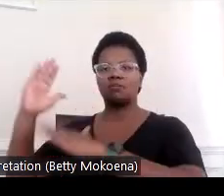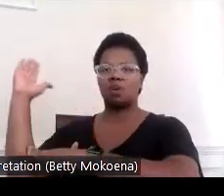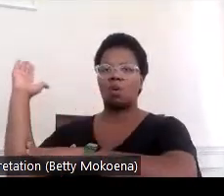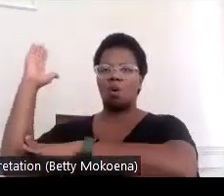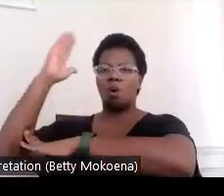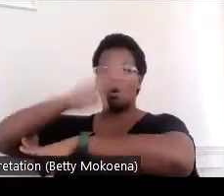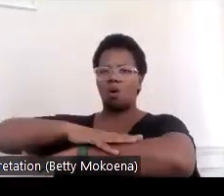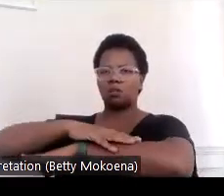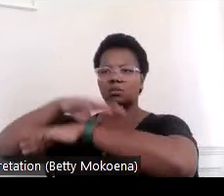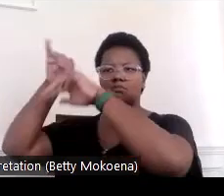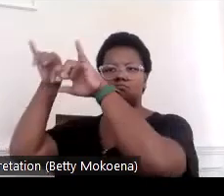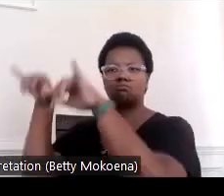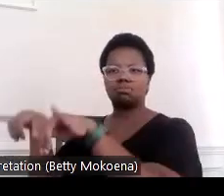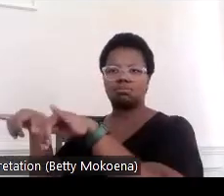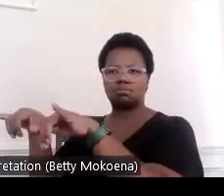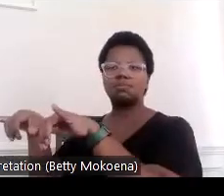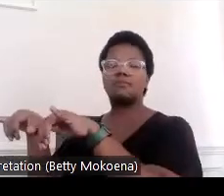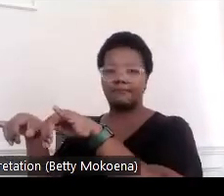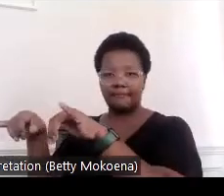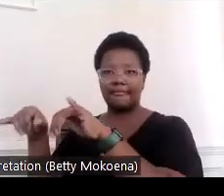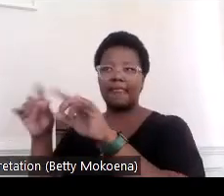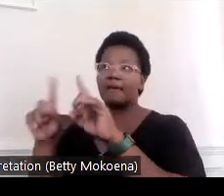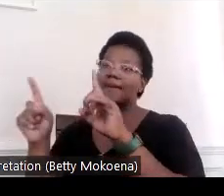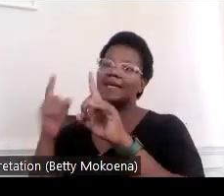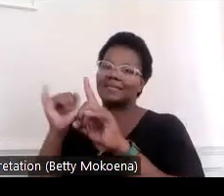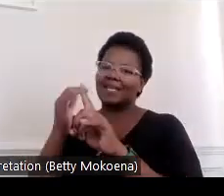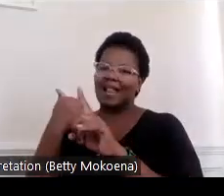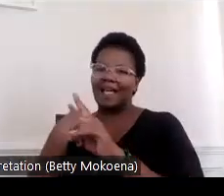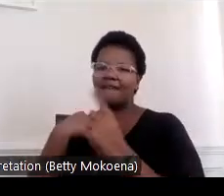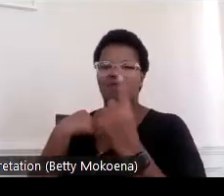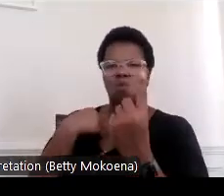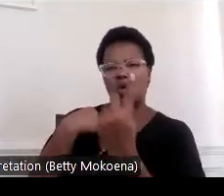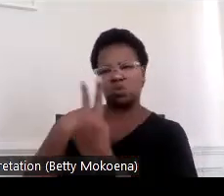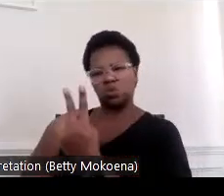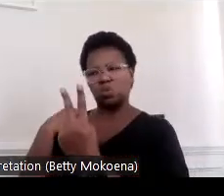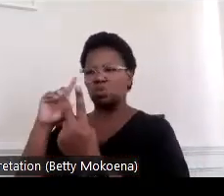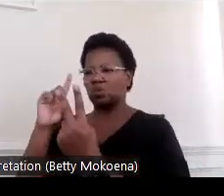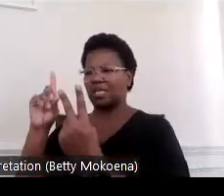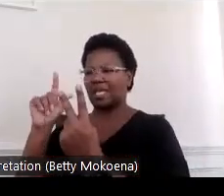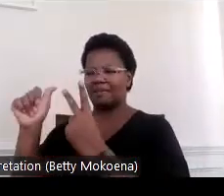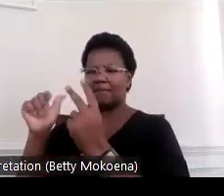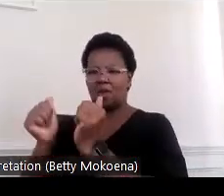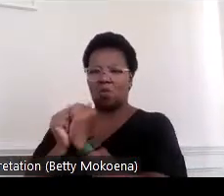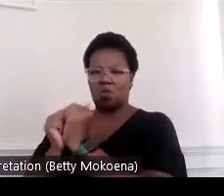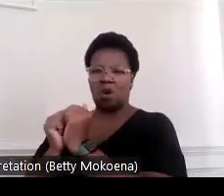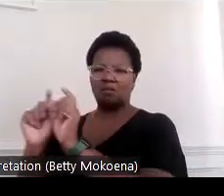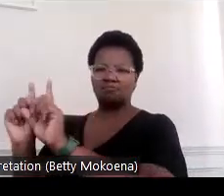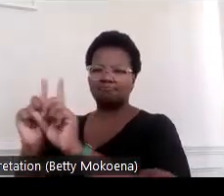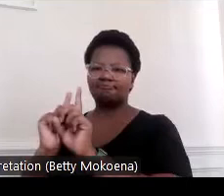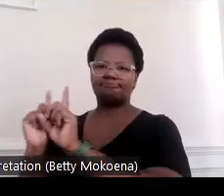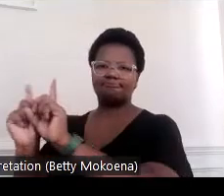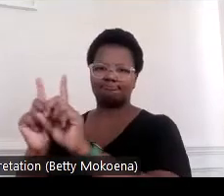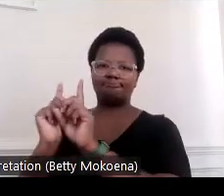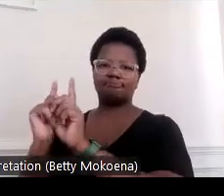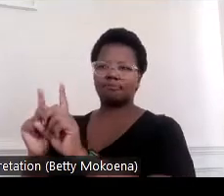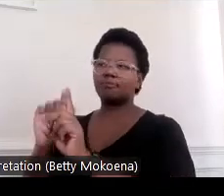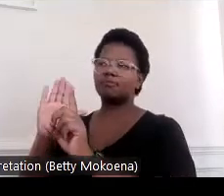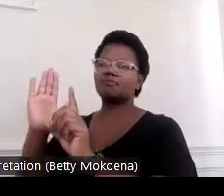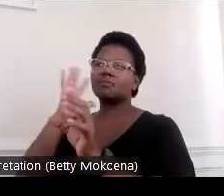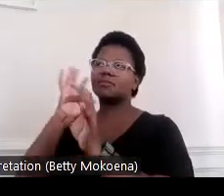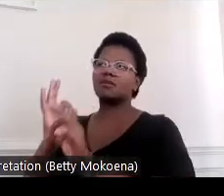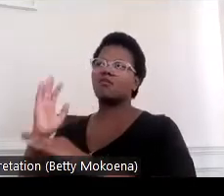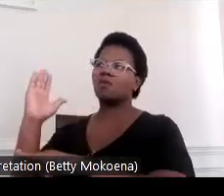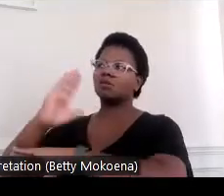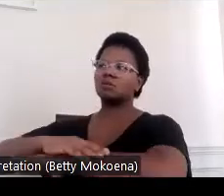día entero pero pero aún así tal vez tengan uno o otros dos con discapacidad junto con ellos